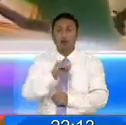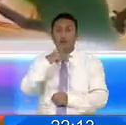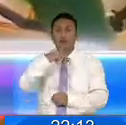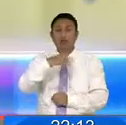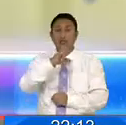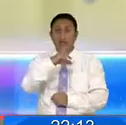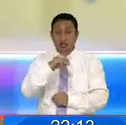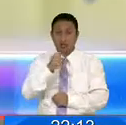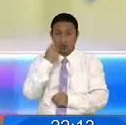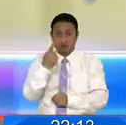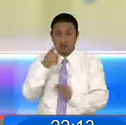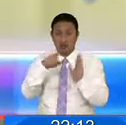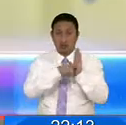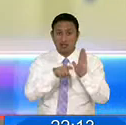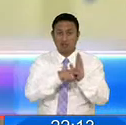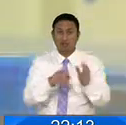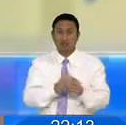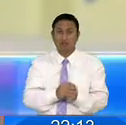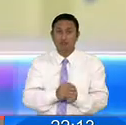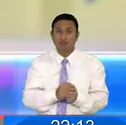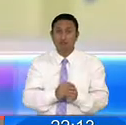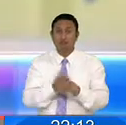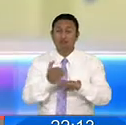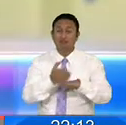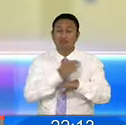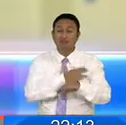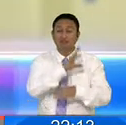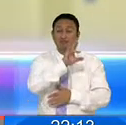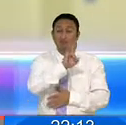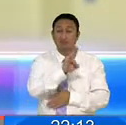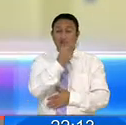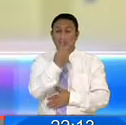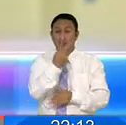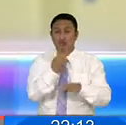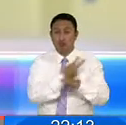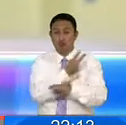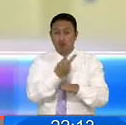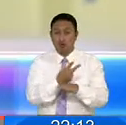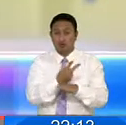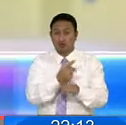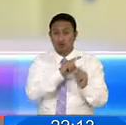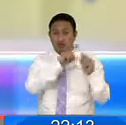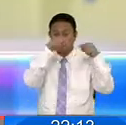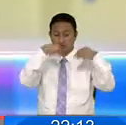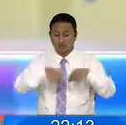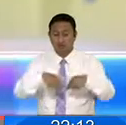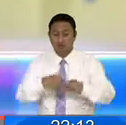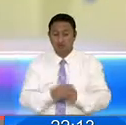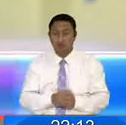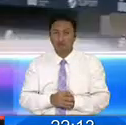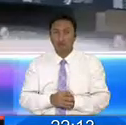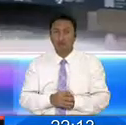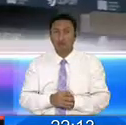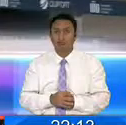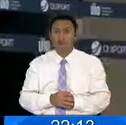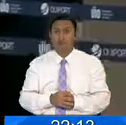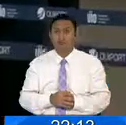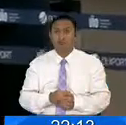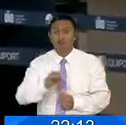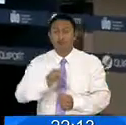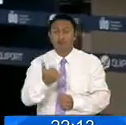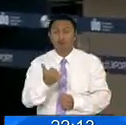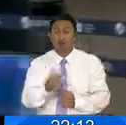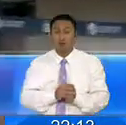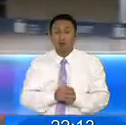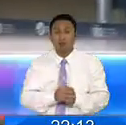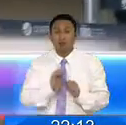negativa realizada no antes de 72 horas previas al momento del viaje al Ecuador, ¿no? Es así que se elimina la prueba